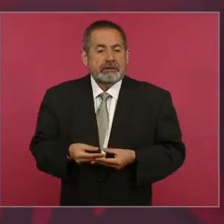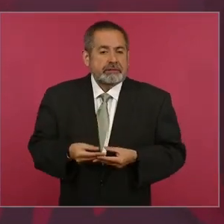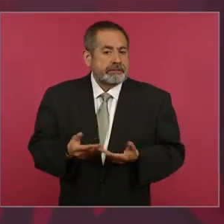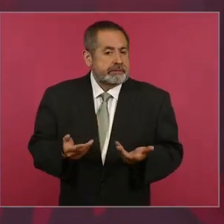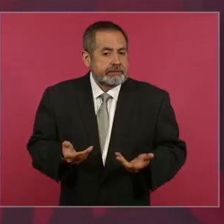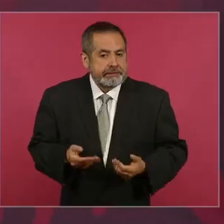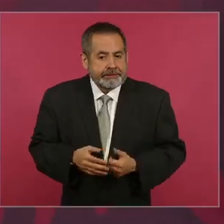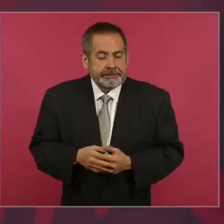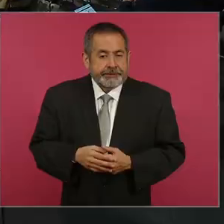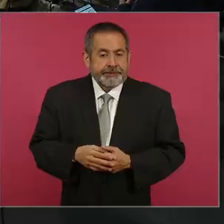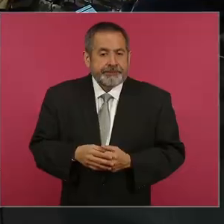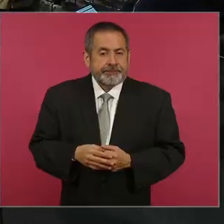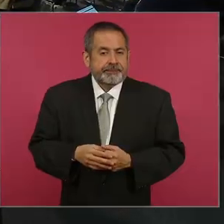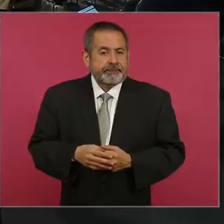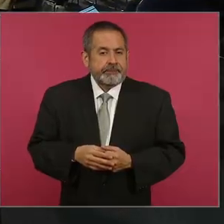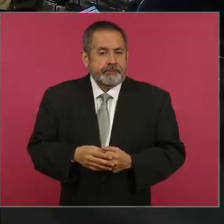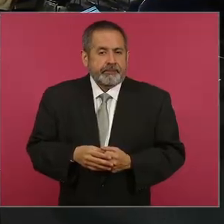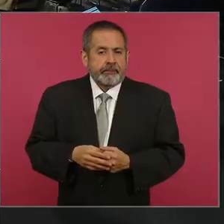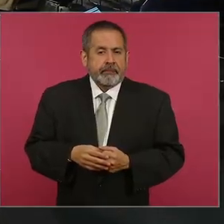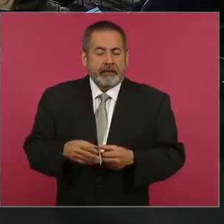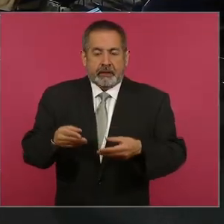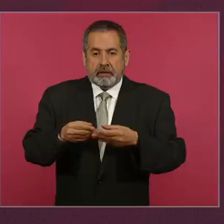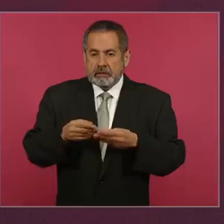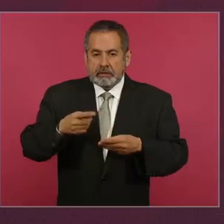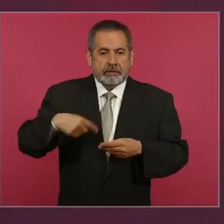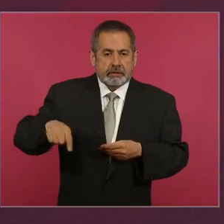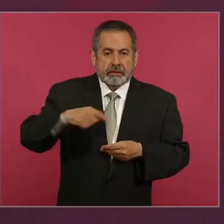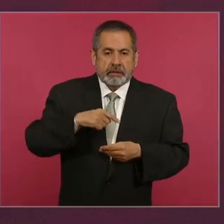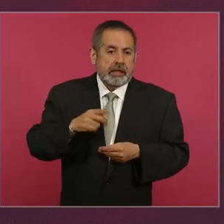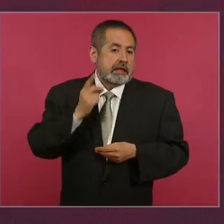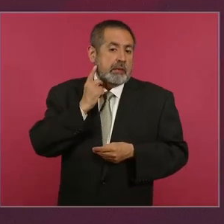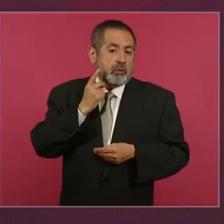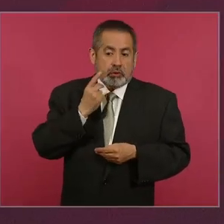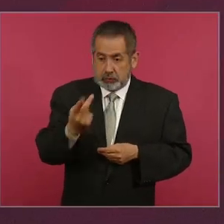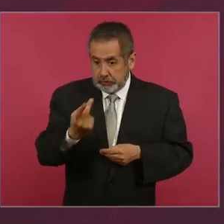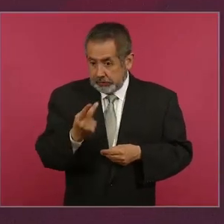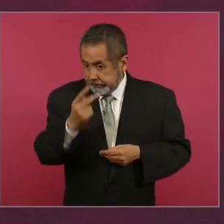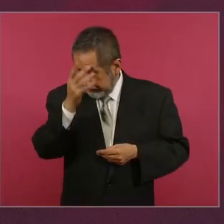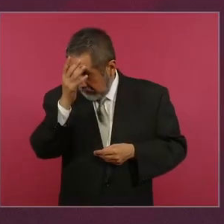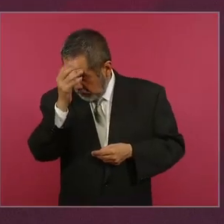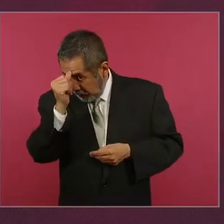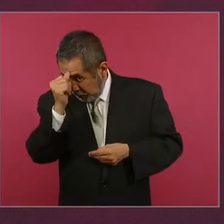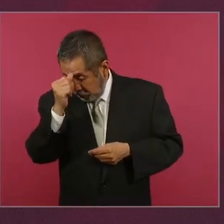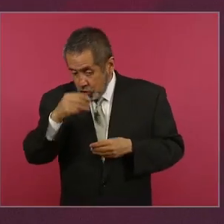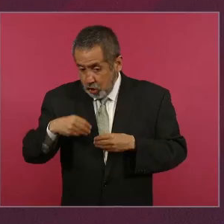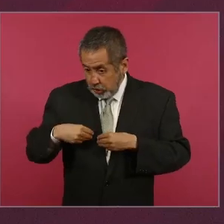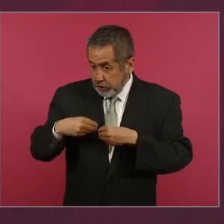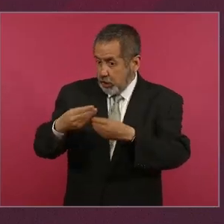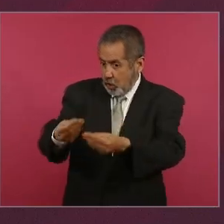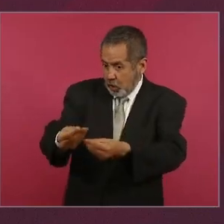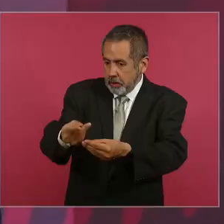porque llegaban al acuerdo con los legisladores, aunque